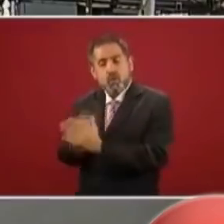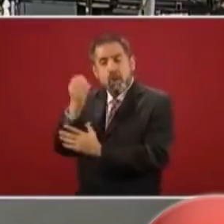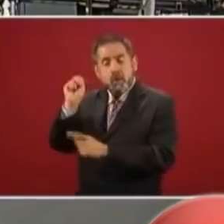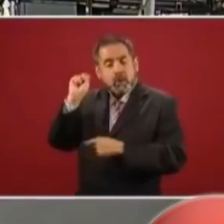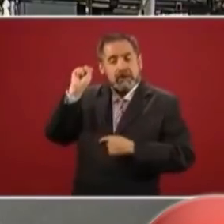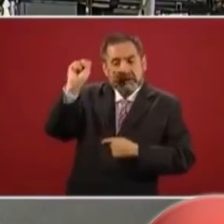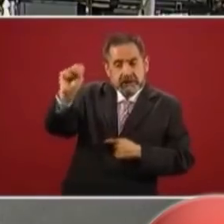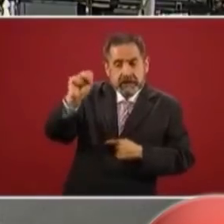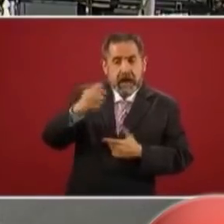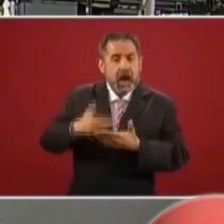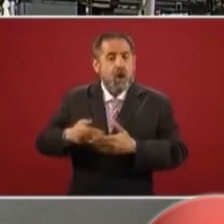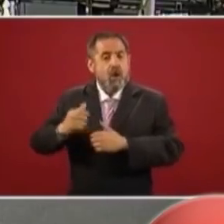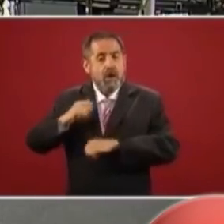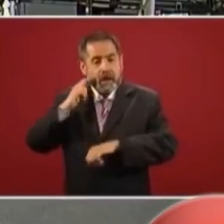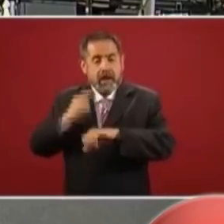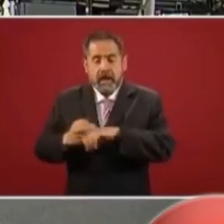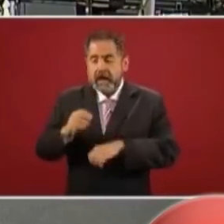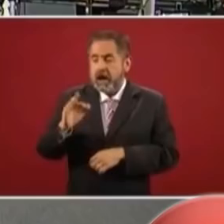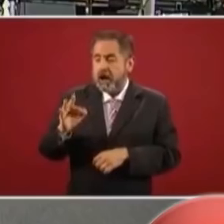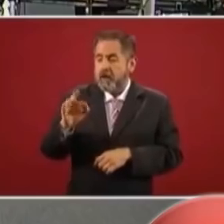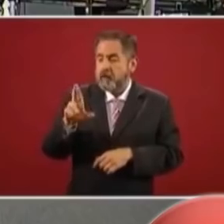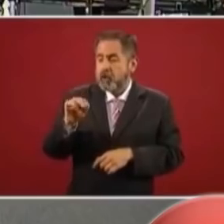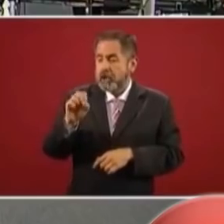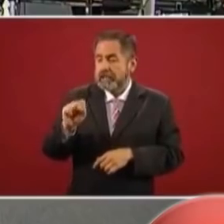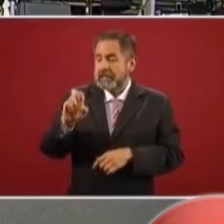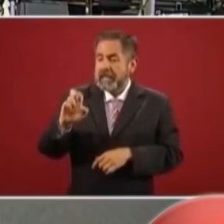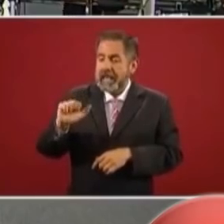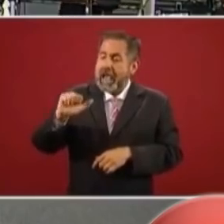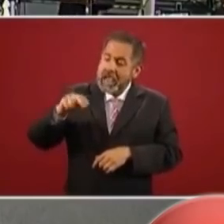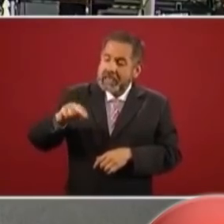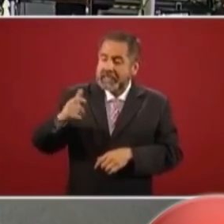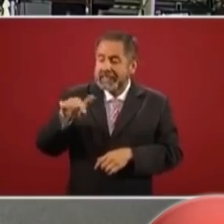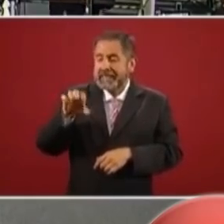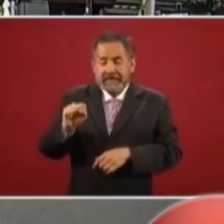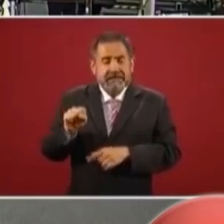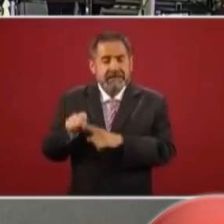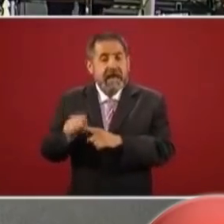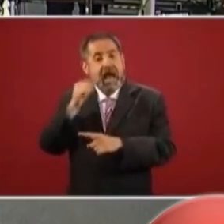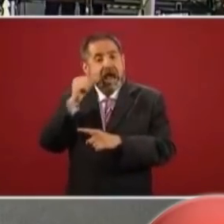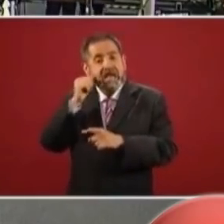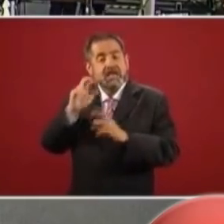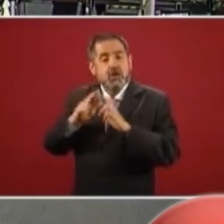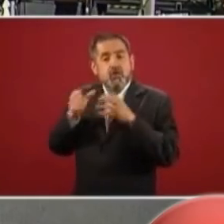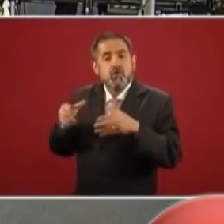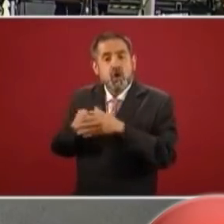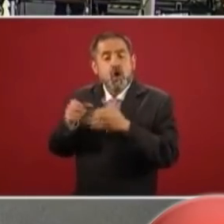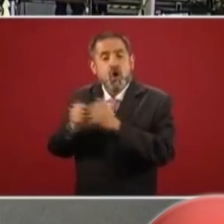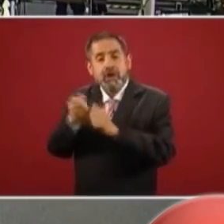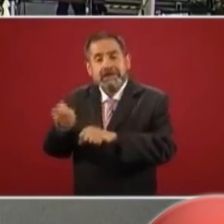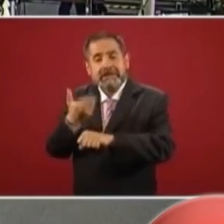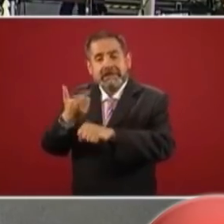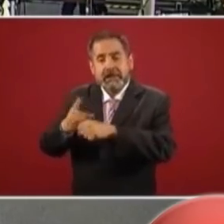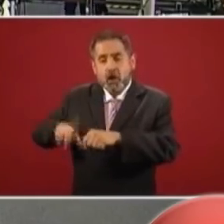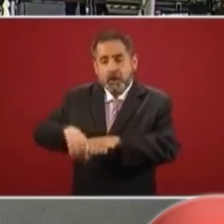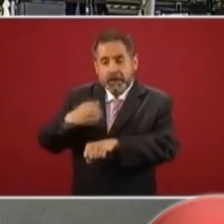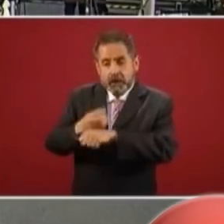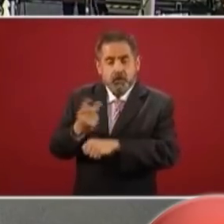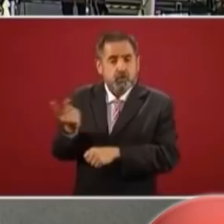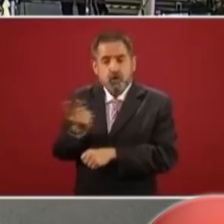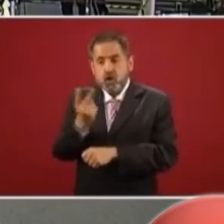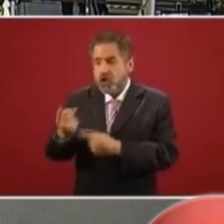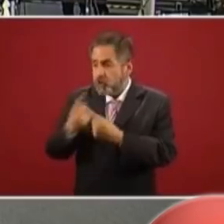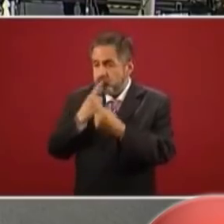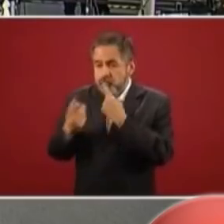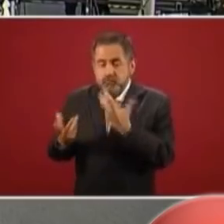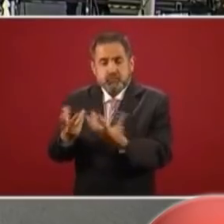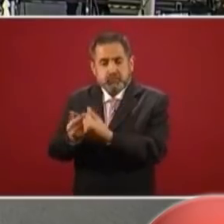sindicato, el que preside Eliel Flores Ángeles. De hecho, ayer se reunió con la secretaria de Gobernación, tuvieron un